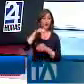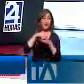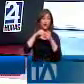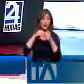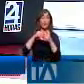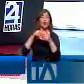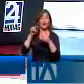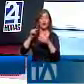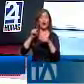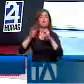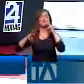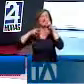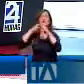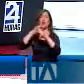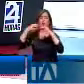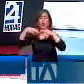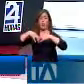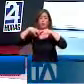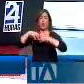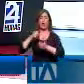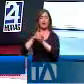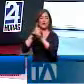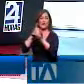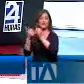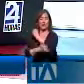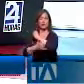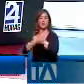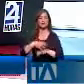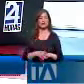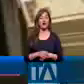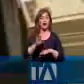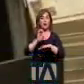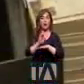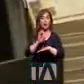Ecuador le corresponderá una ayuda de aproximadamente 1.000 millones de dólares.